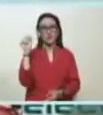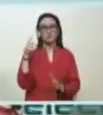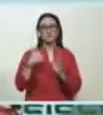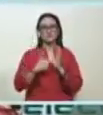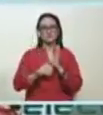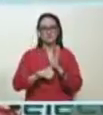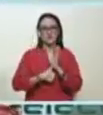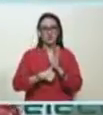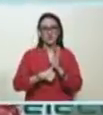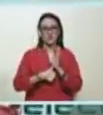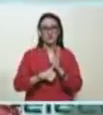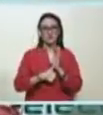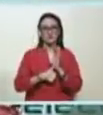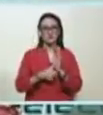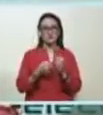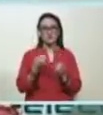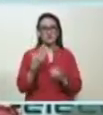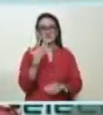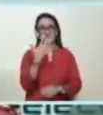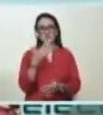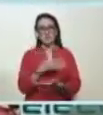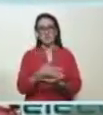la cédula de identidad número